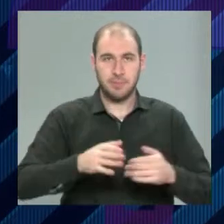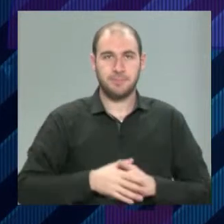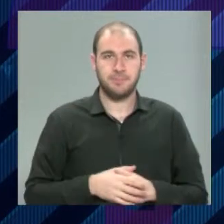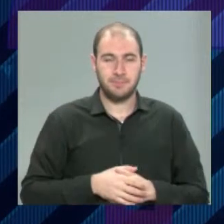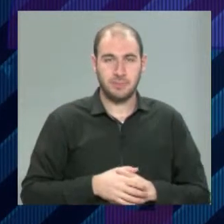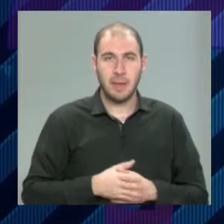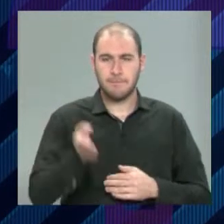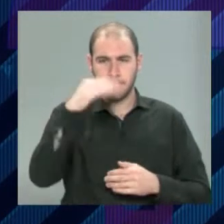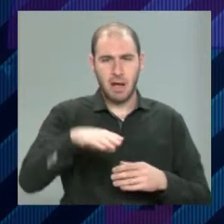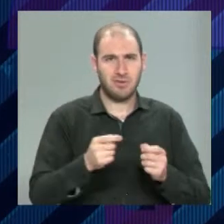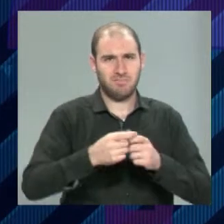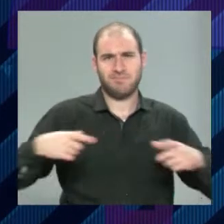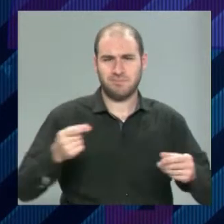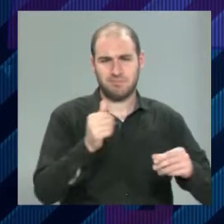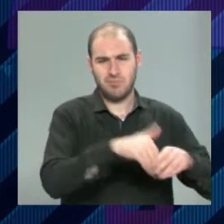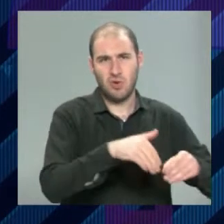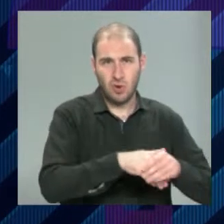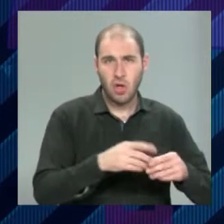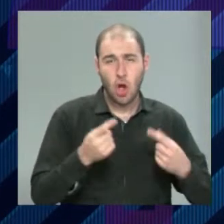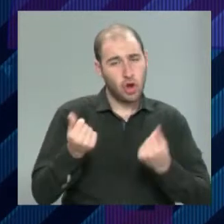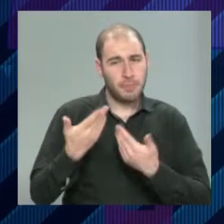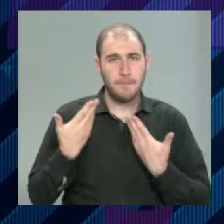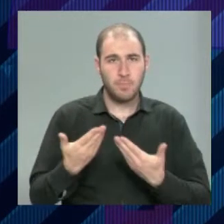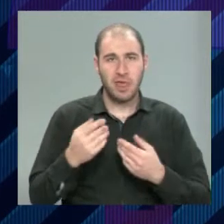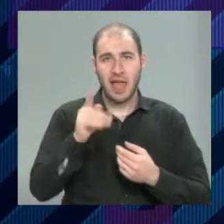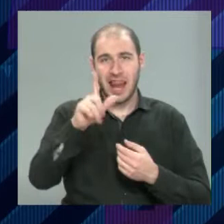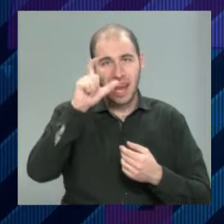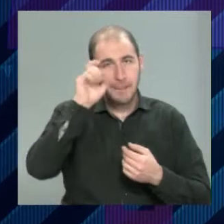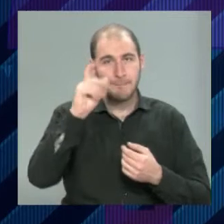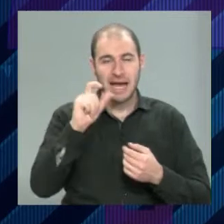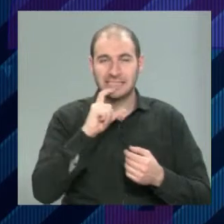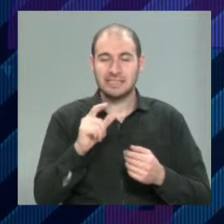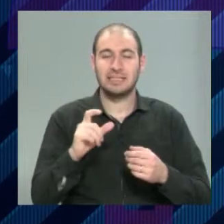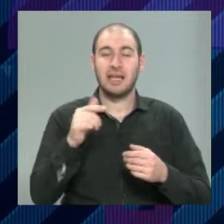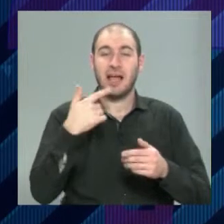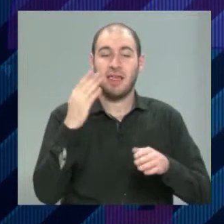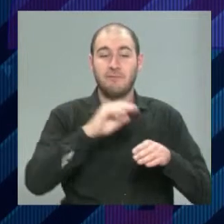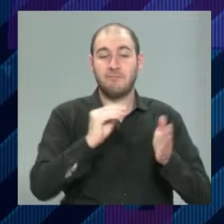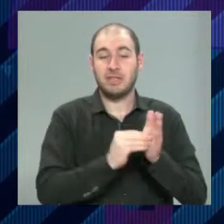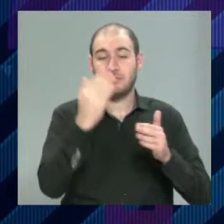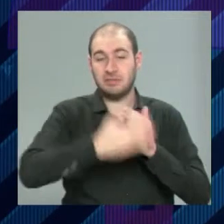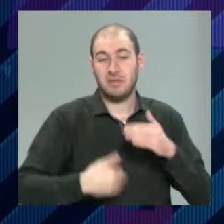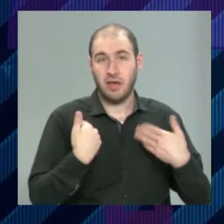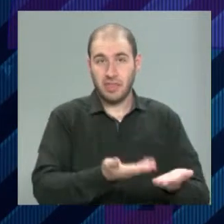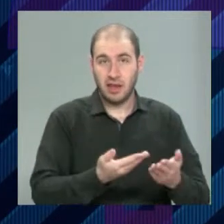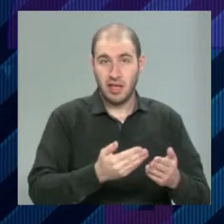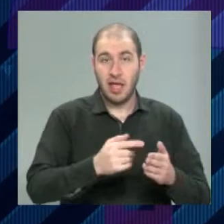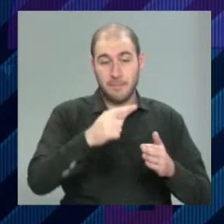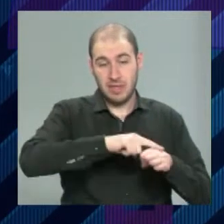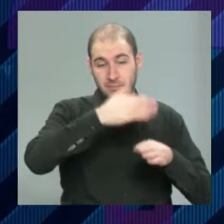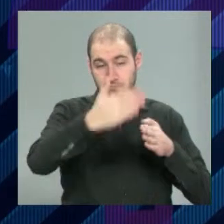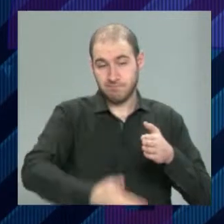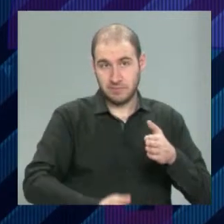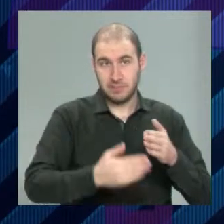cuestión. Grandes bancos y pequeños ahorristas pueden comprar Lebacs que se lanzan con un determinado vencimiento y al concluir ese